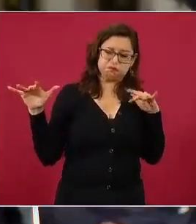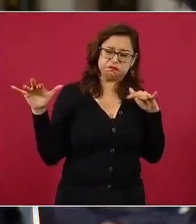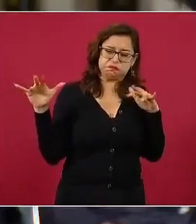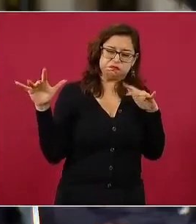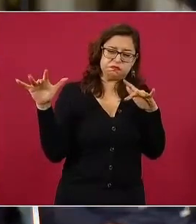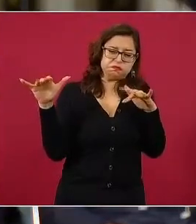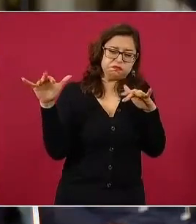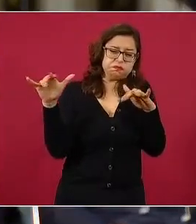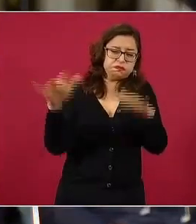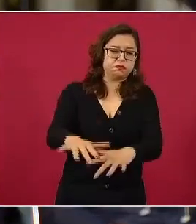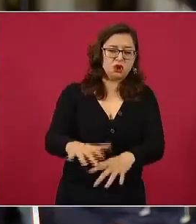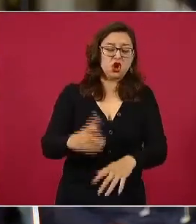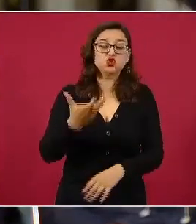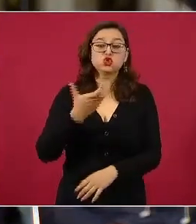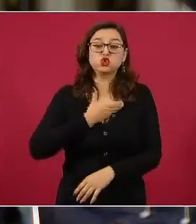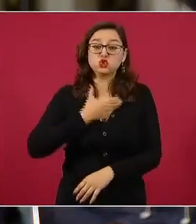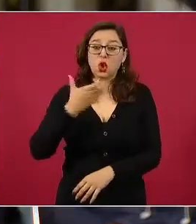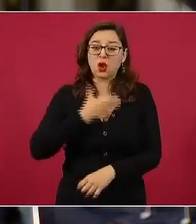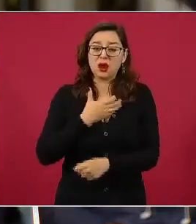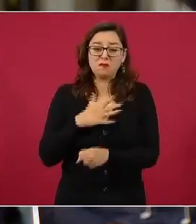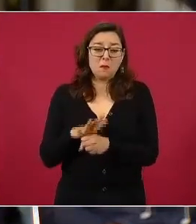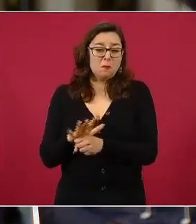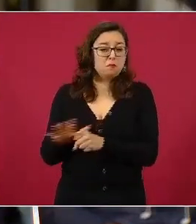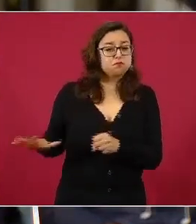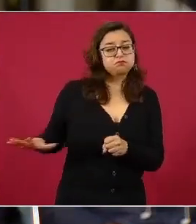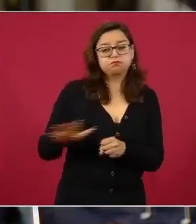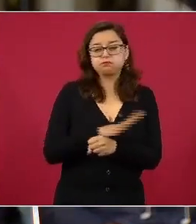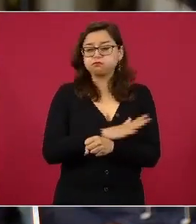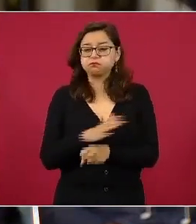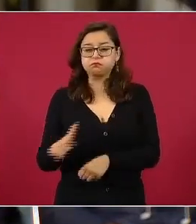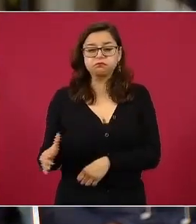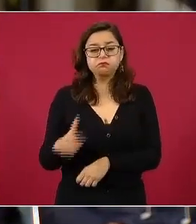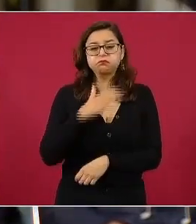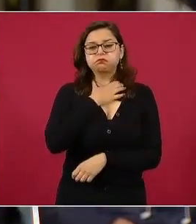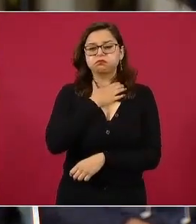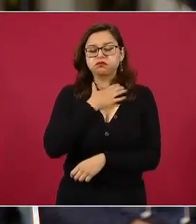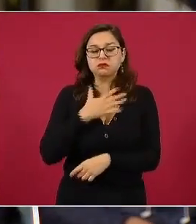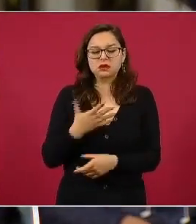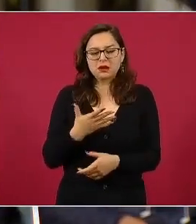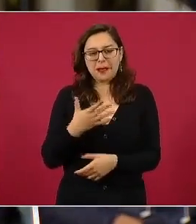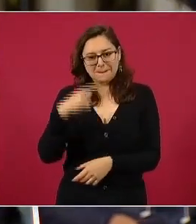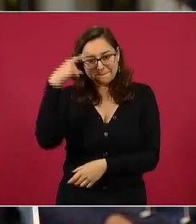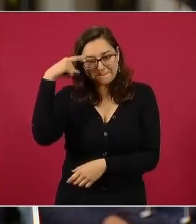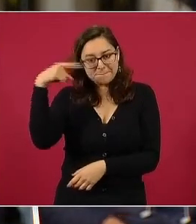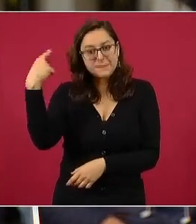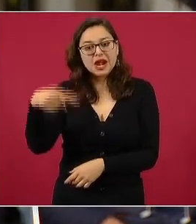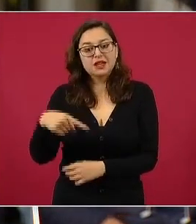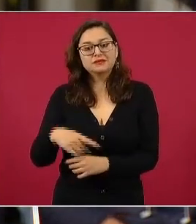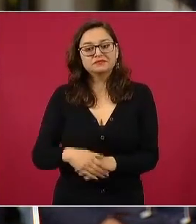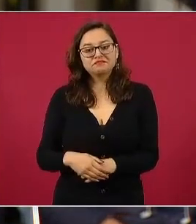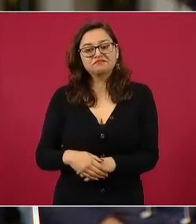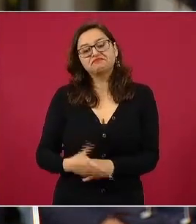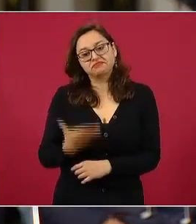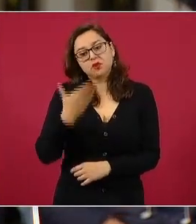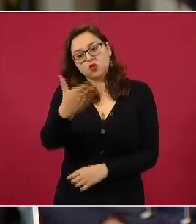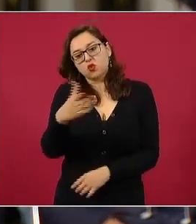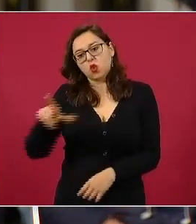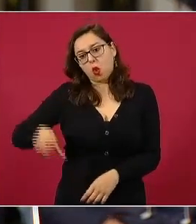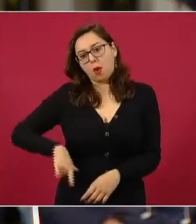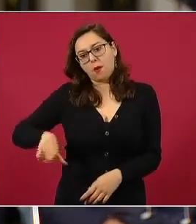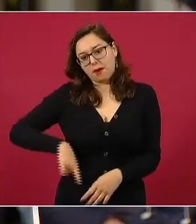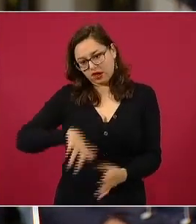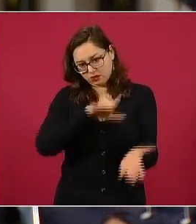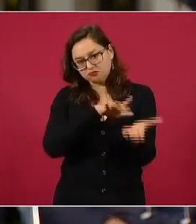de, por supuesto, refrendar el apoyo que tienen a su gobierno, y